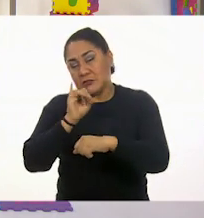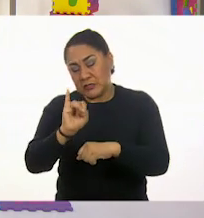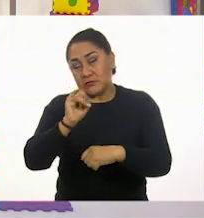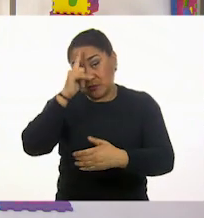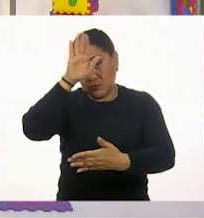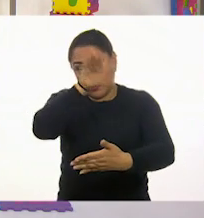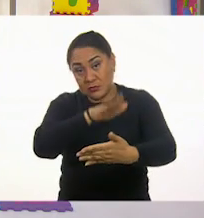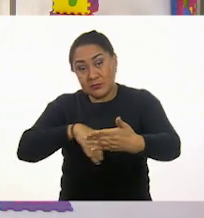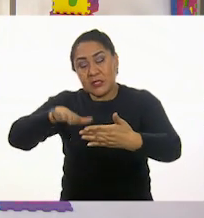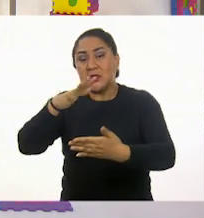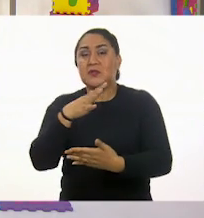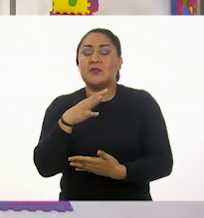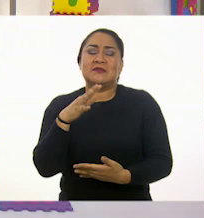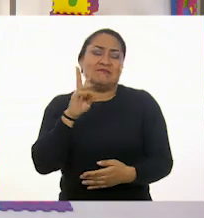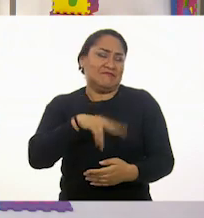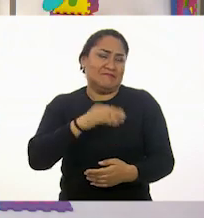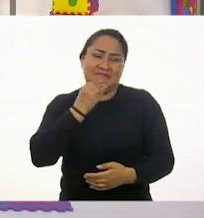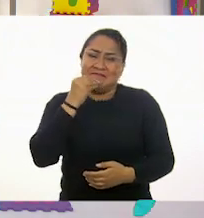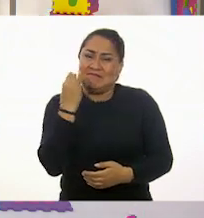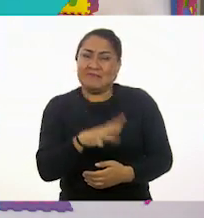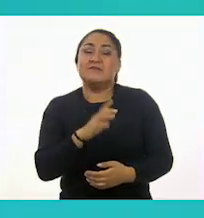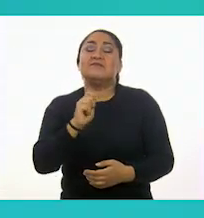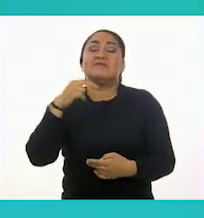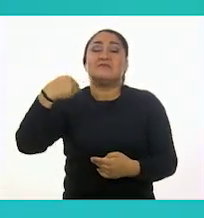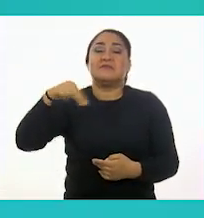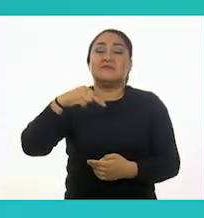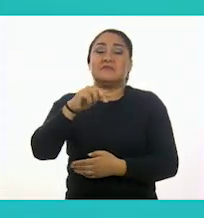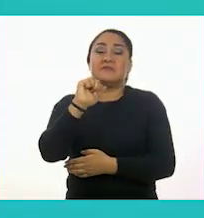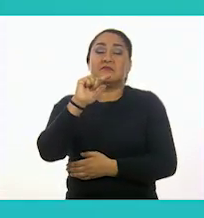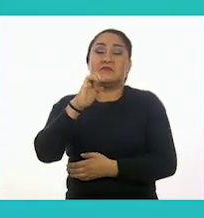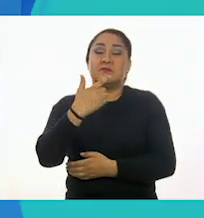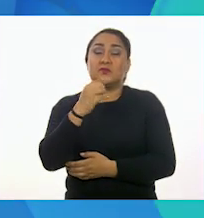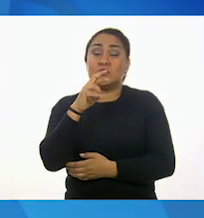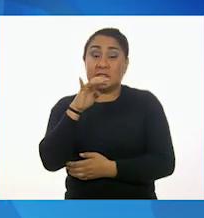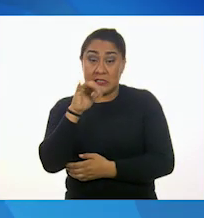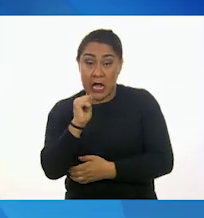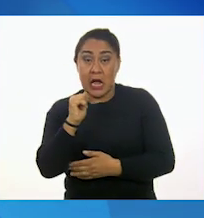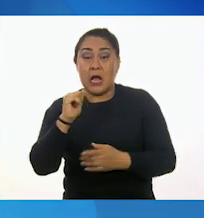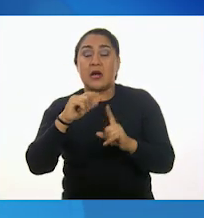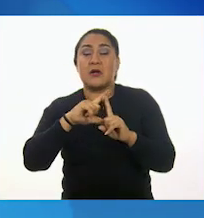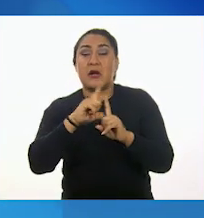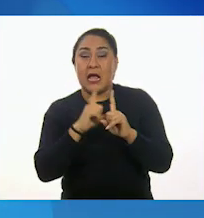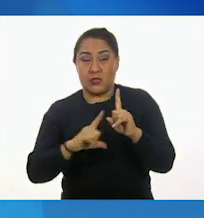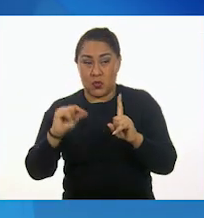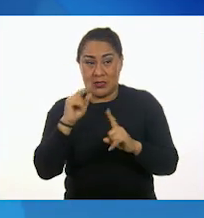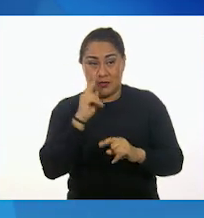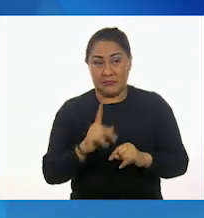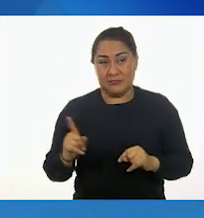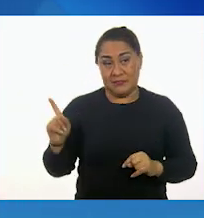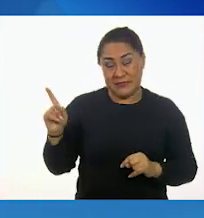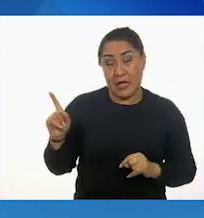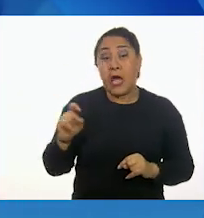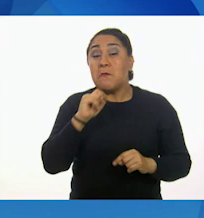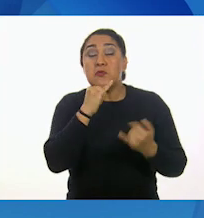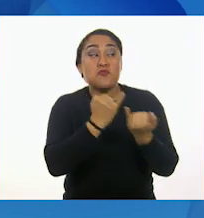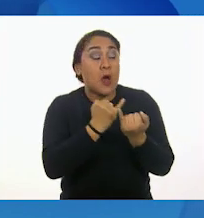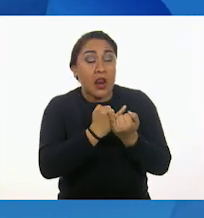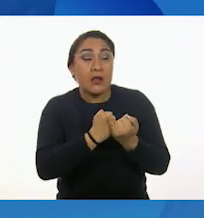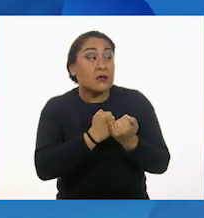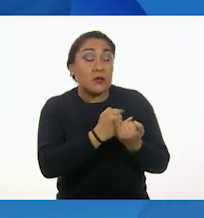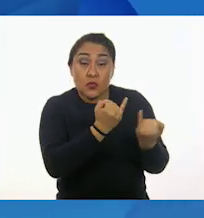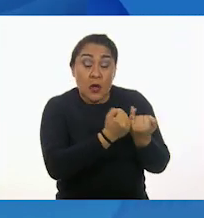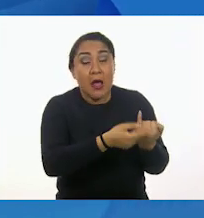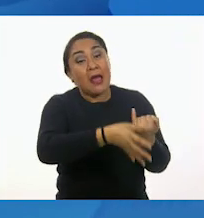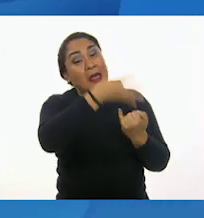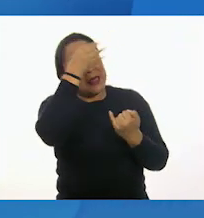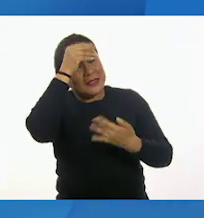maravilloso que se llama Alegoría Nacional. Y él ahí utilizó todos estos recursos industriales. Y si